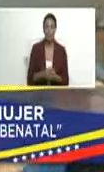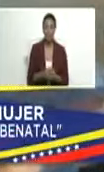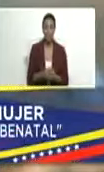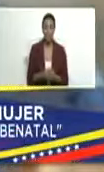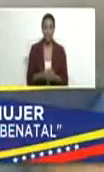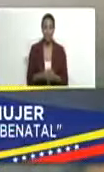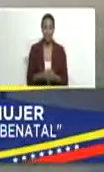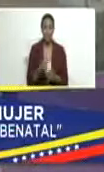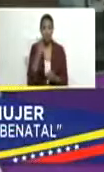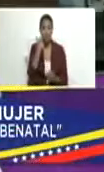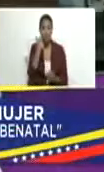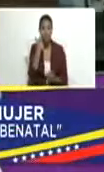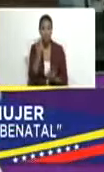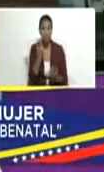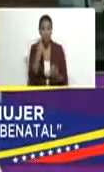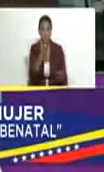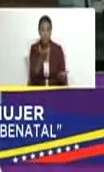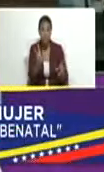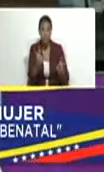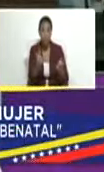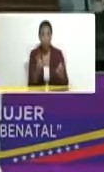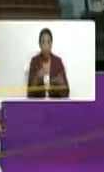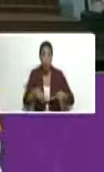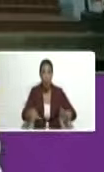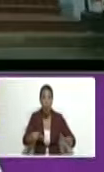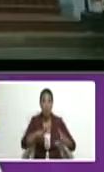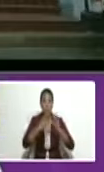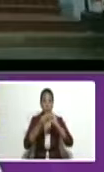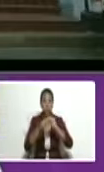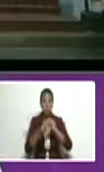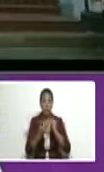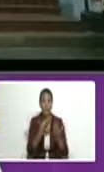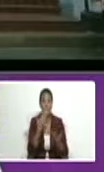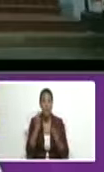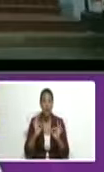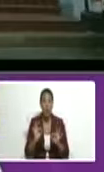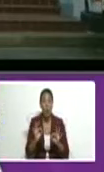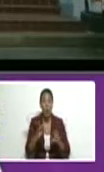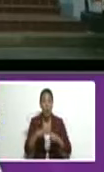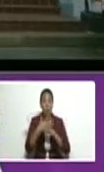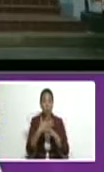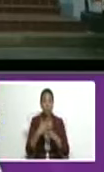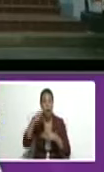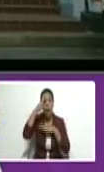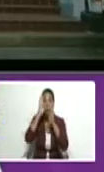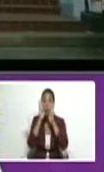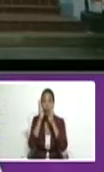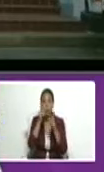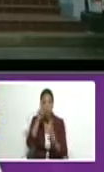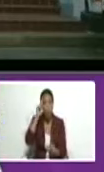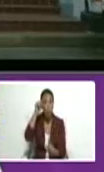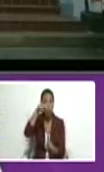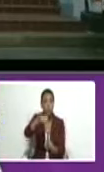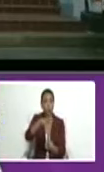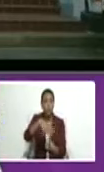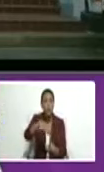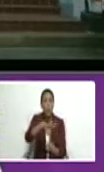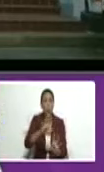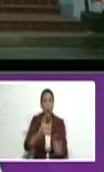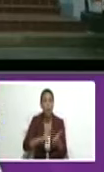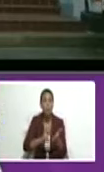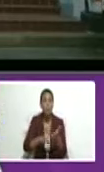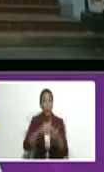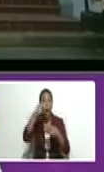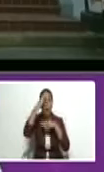Es lo que yo digo, construyendo lo nuevo para articularlo mejor y poner en el foco la